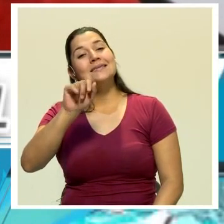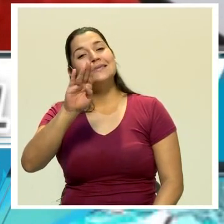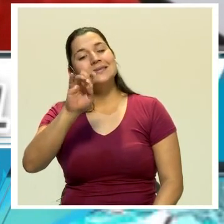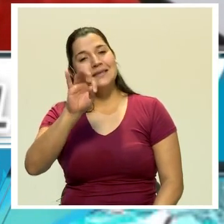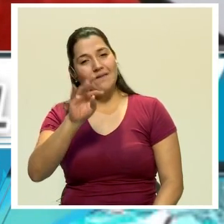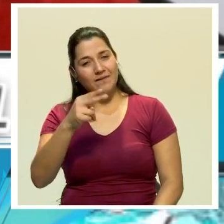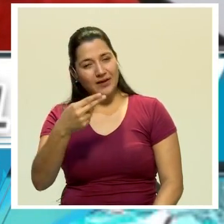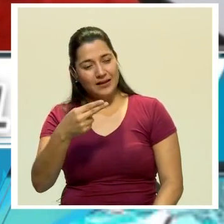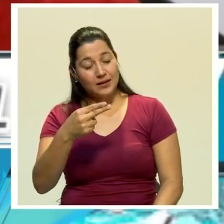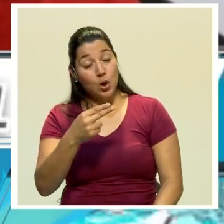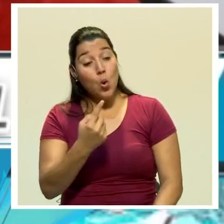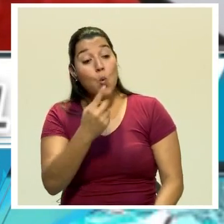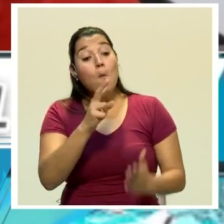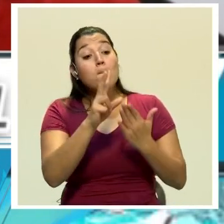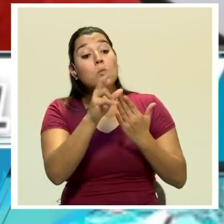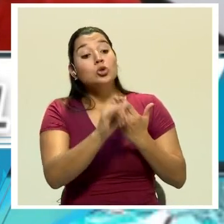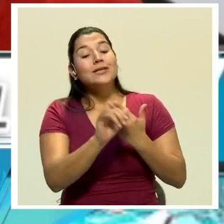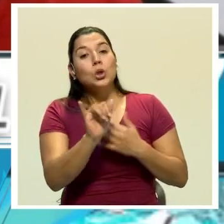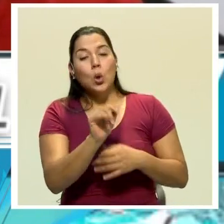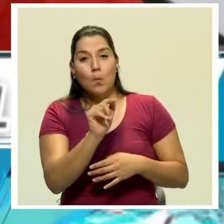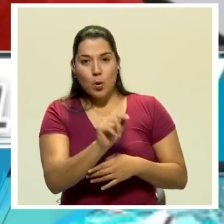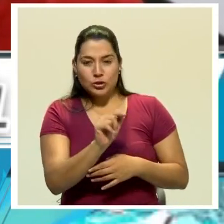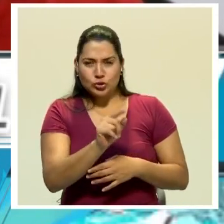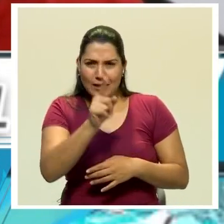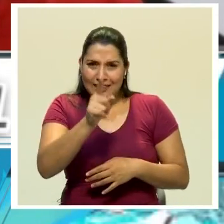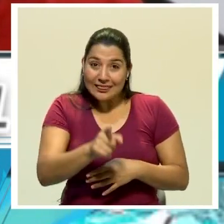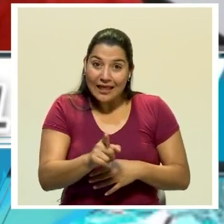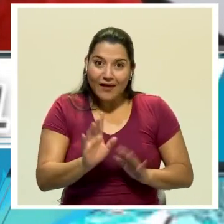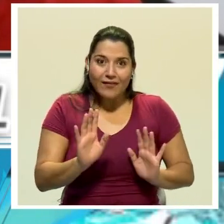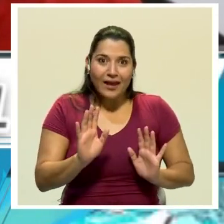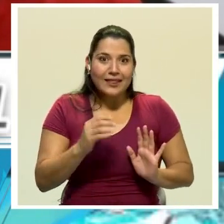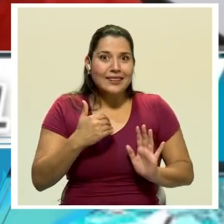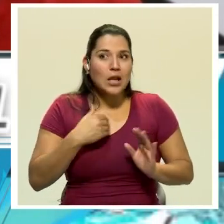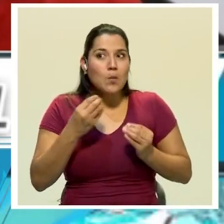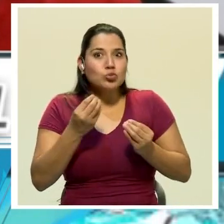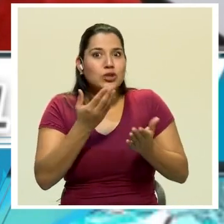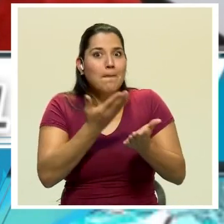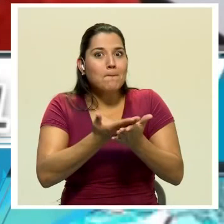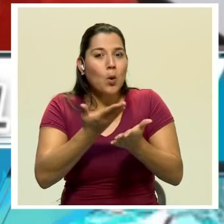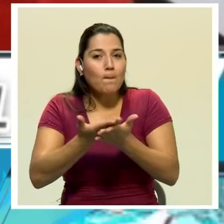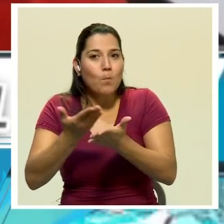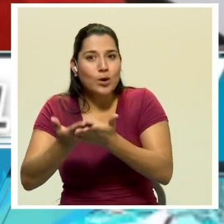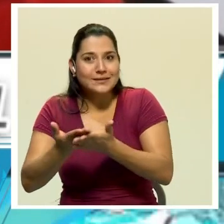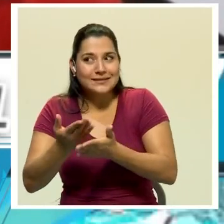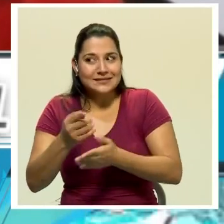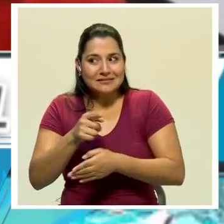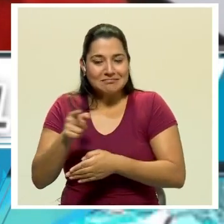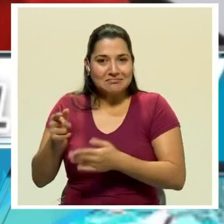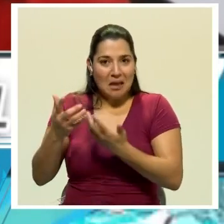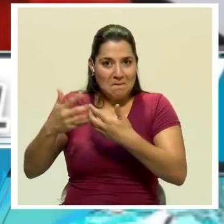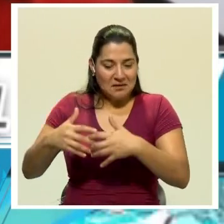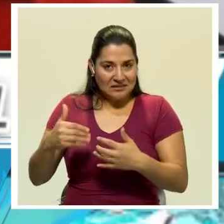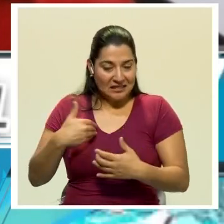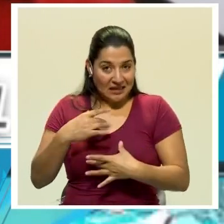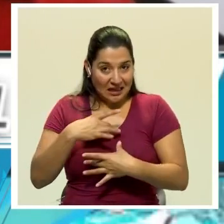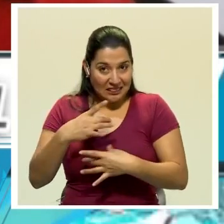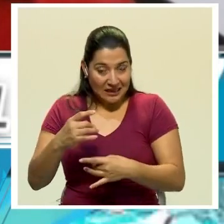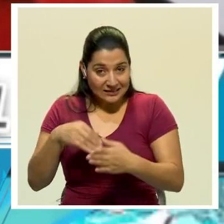un proyecto de esta magnitud debe tener novios o novias. ¿Hay empresas